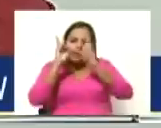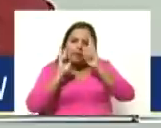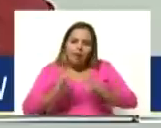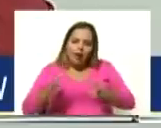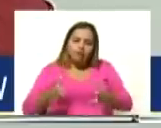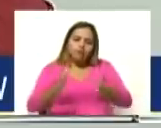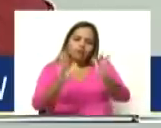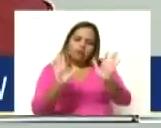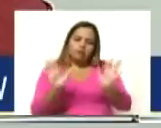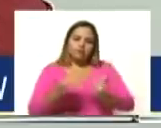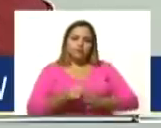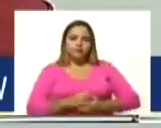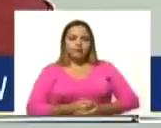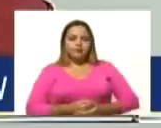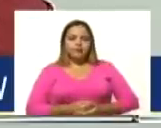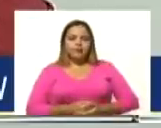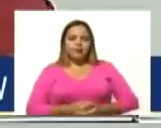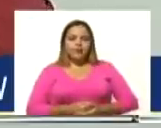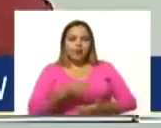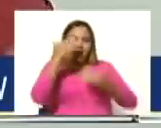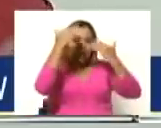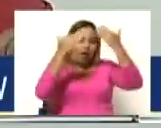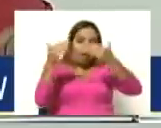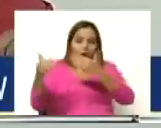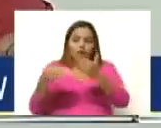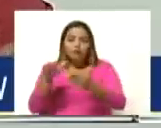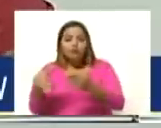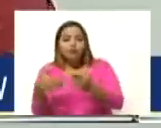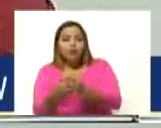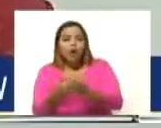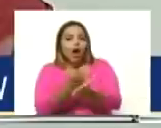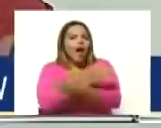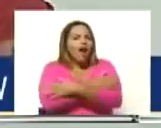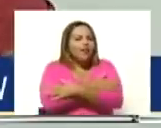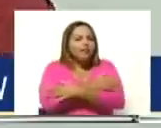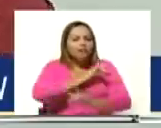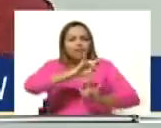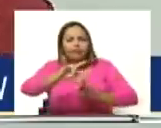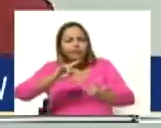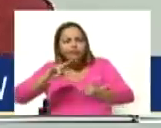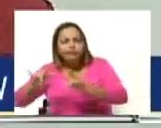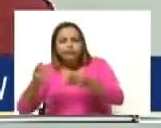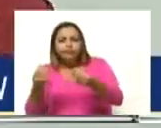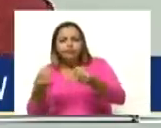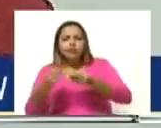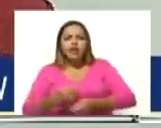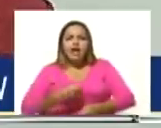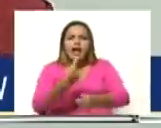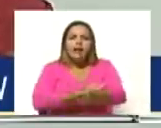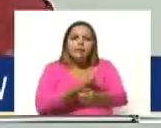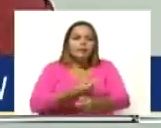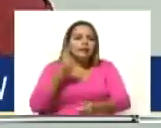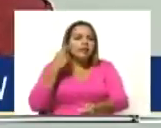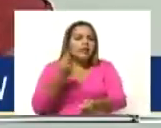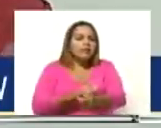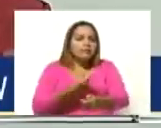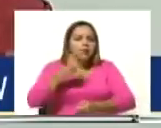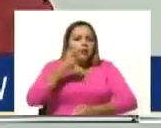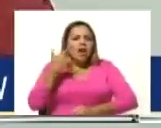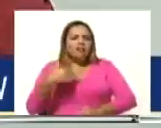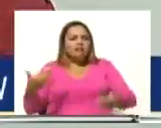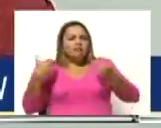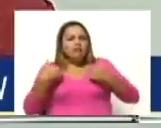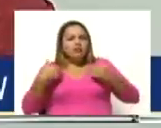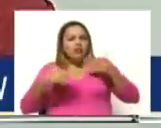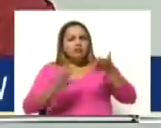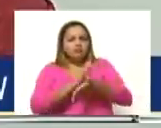Han limpiado. Saludos a todos y a todos. Nuestro abrazo cariñoso, afectuoso, los hermanos y hermanas que han sufrido los embates de las lluvias en